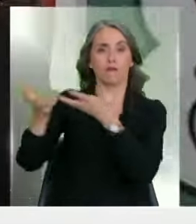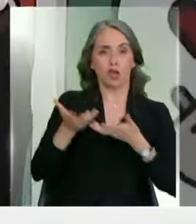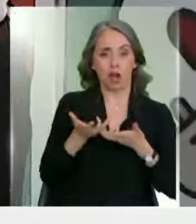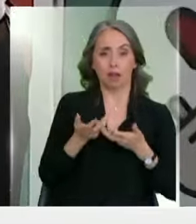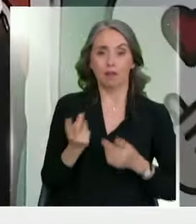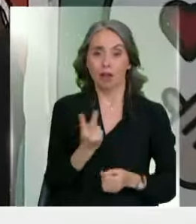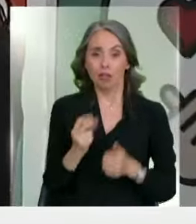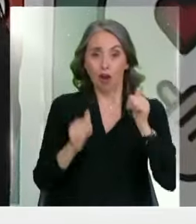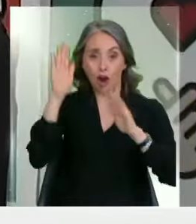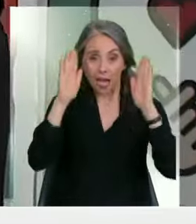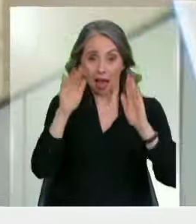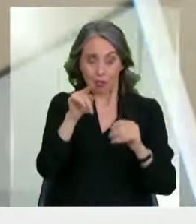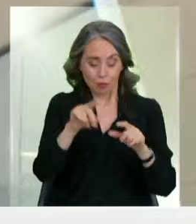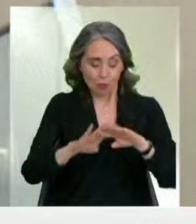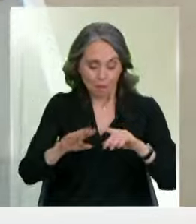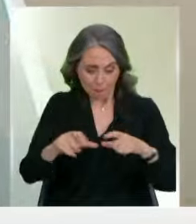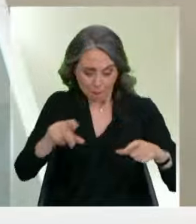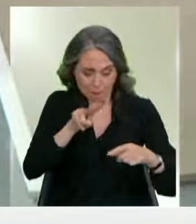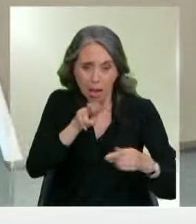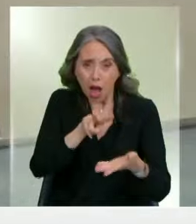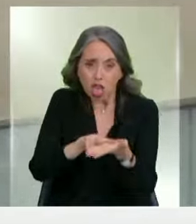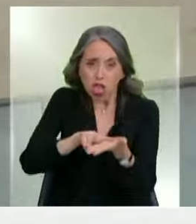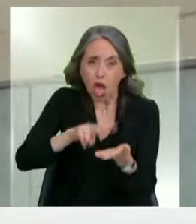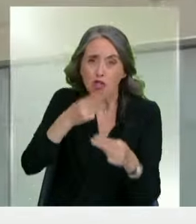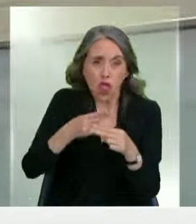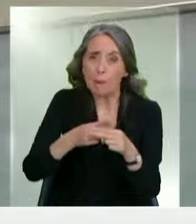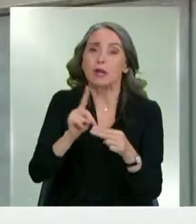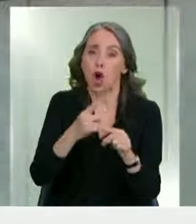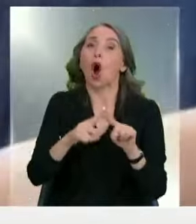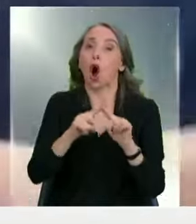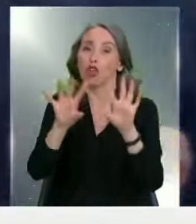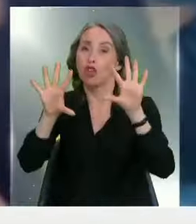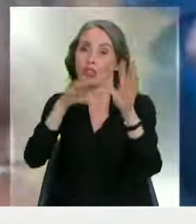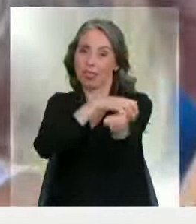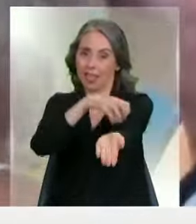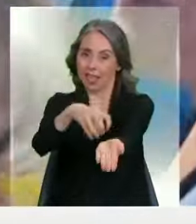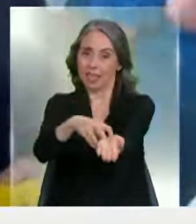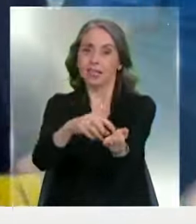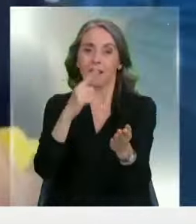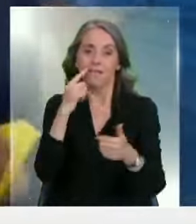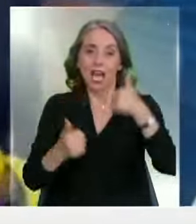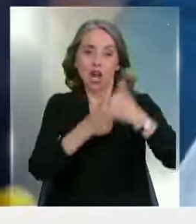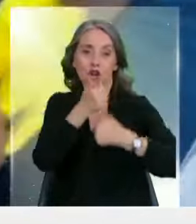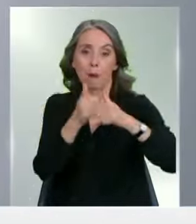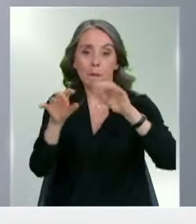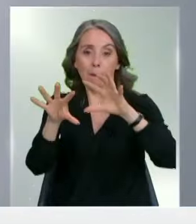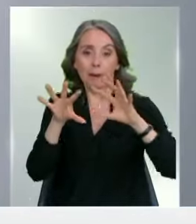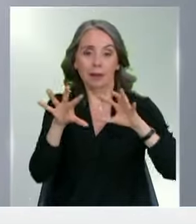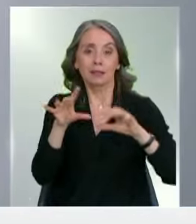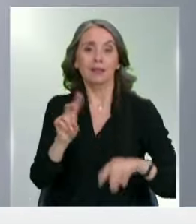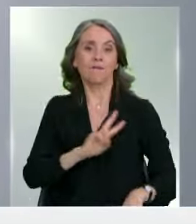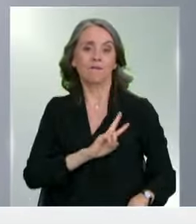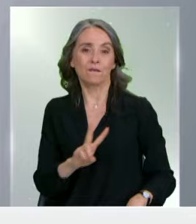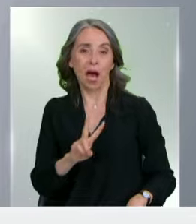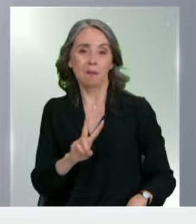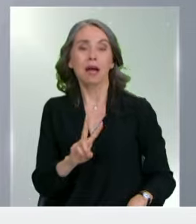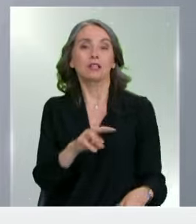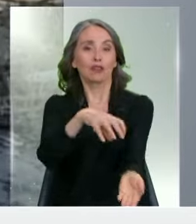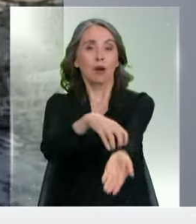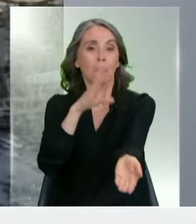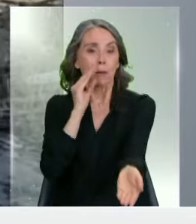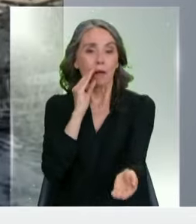únicos candidatos que verá usted en la papeleta. Otras 10 regiones tendrán estas llamativas competencias, como el caso de Valparaíso y